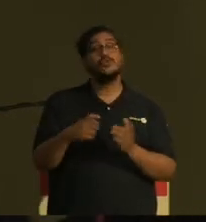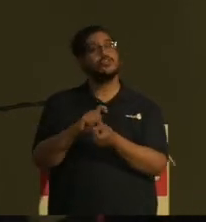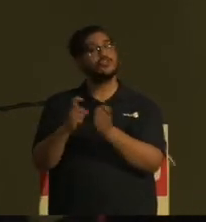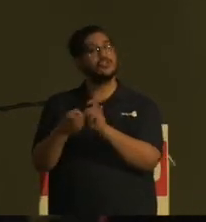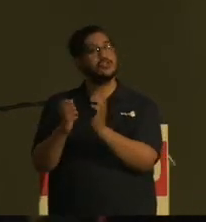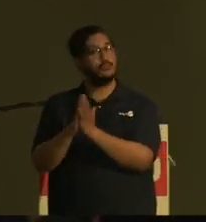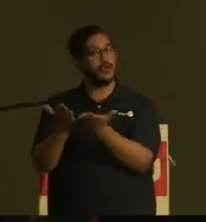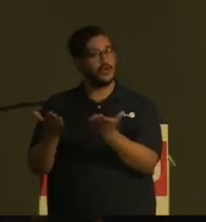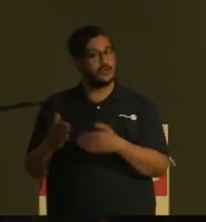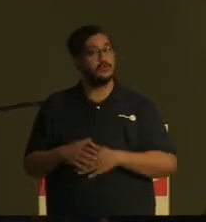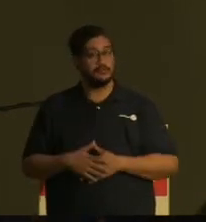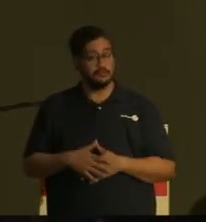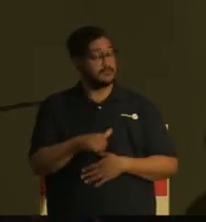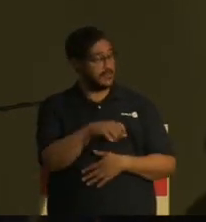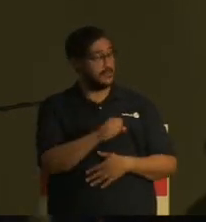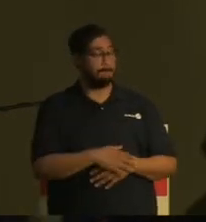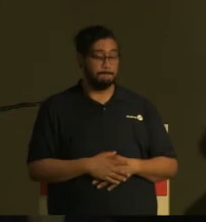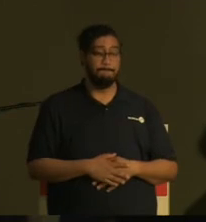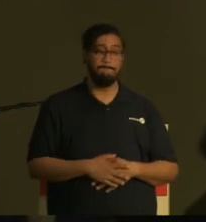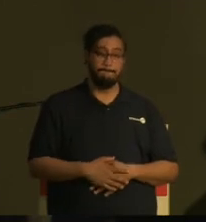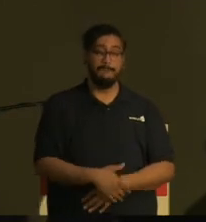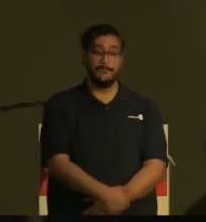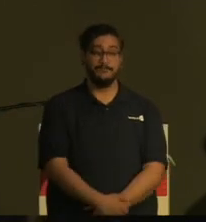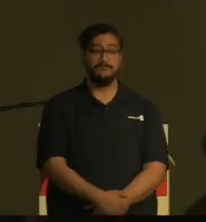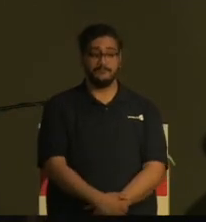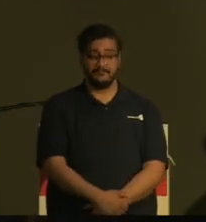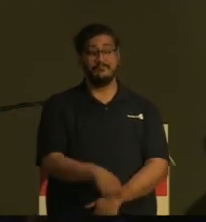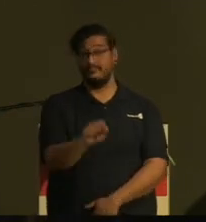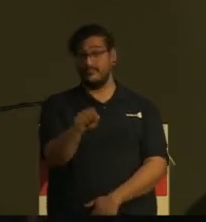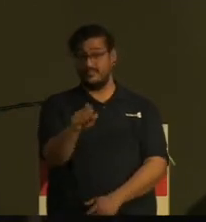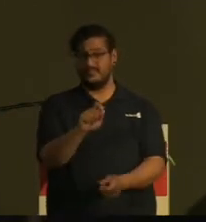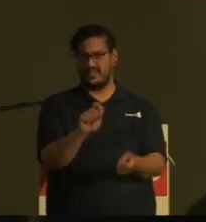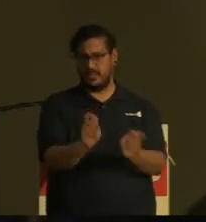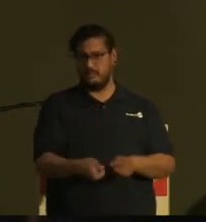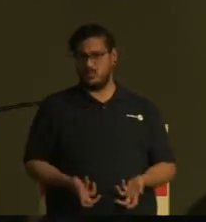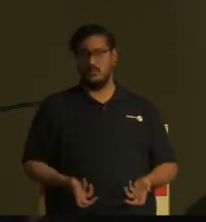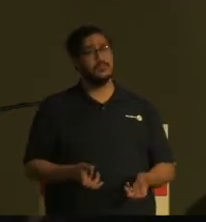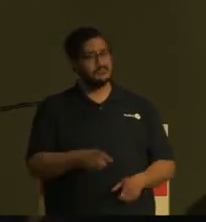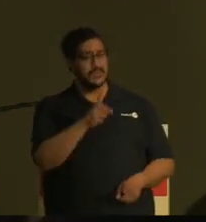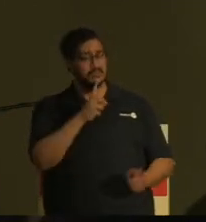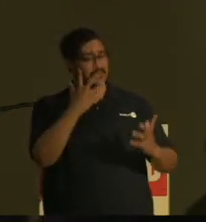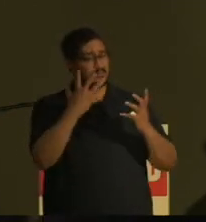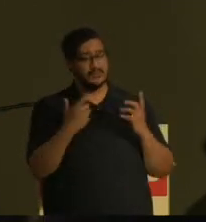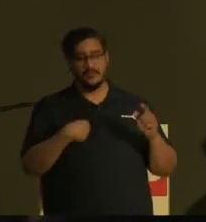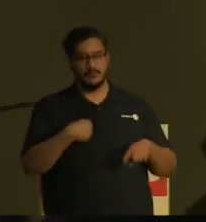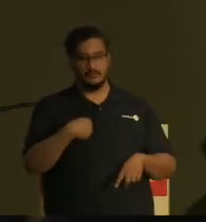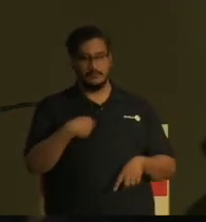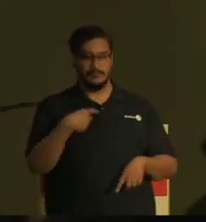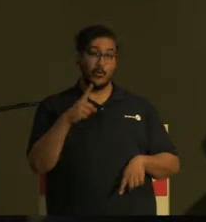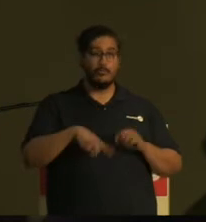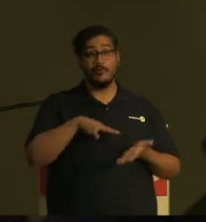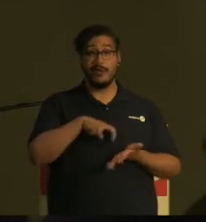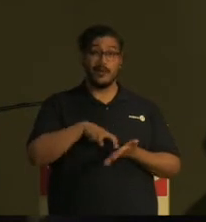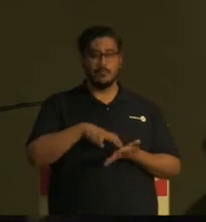the reader. The reader, yeah. Sí, cambió y bueno, y es muy triste, es que yo no puedo alegrarme, pero me